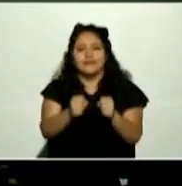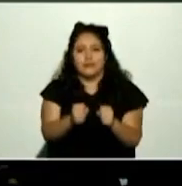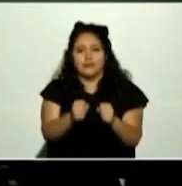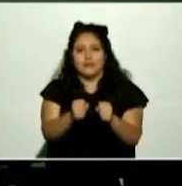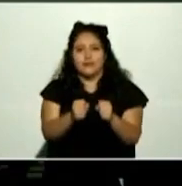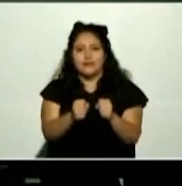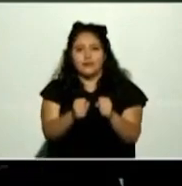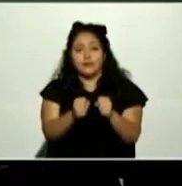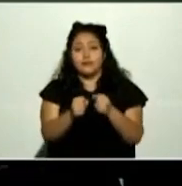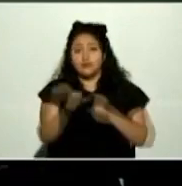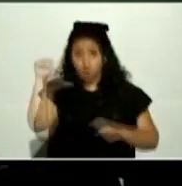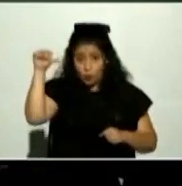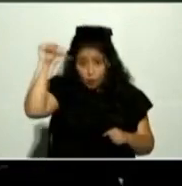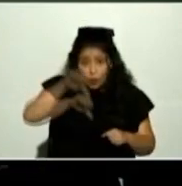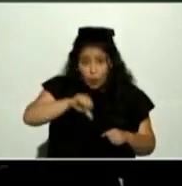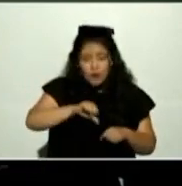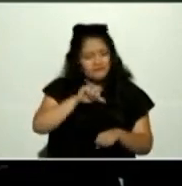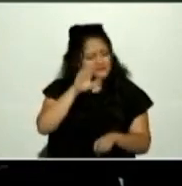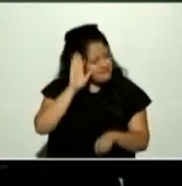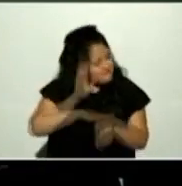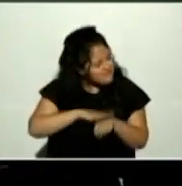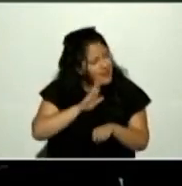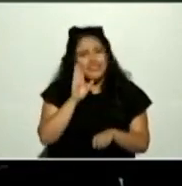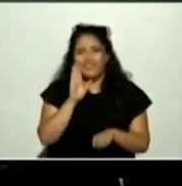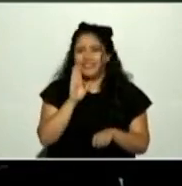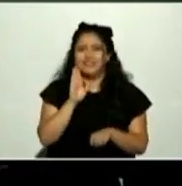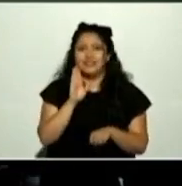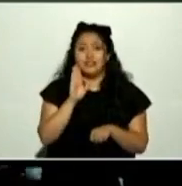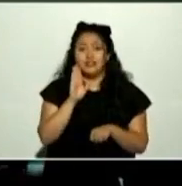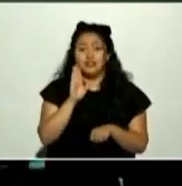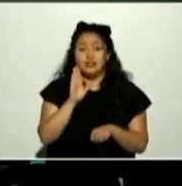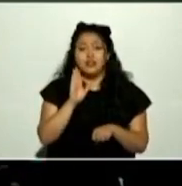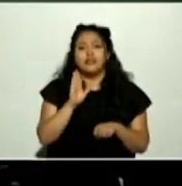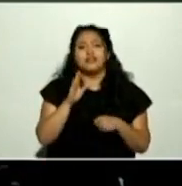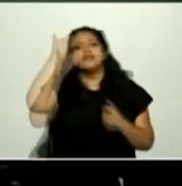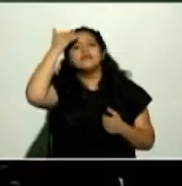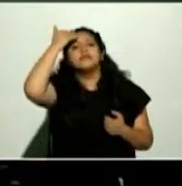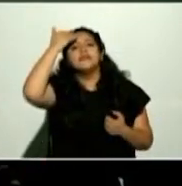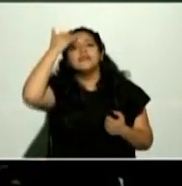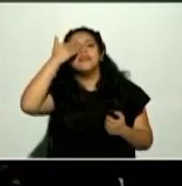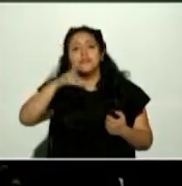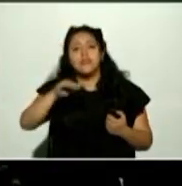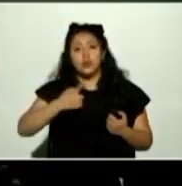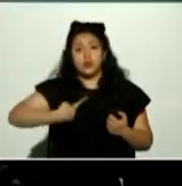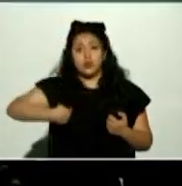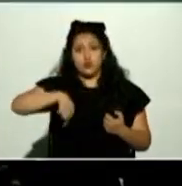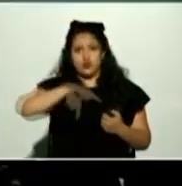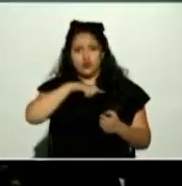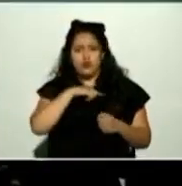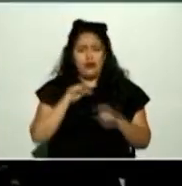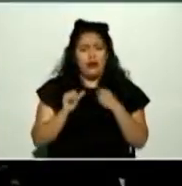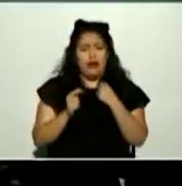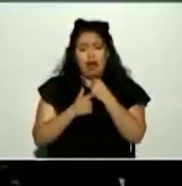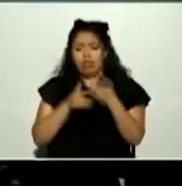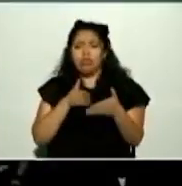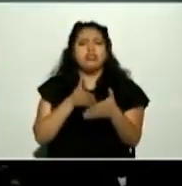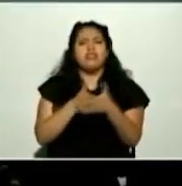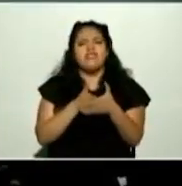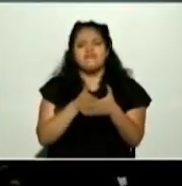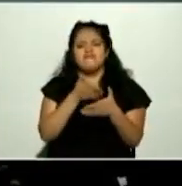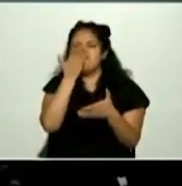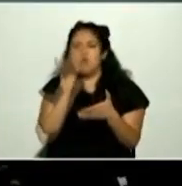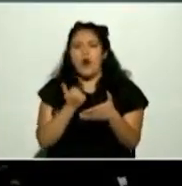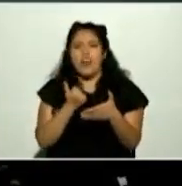alcanzamos hoy más que nunca sabemos que nada nos detiene